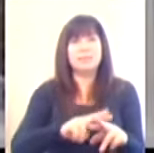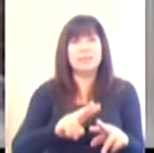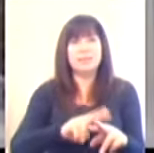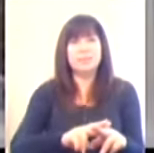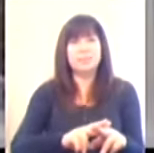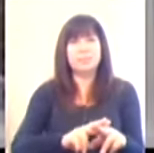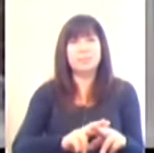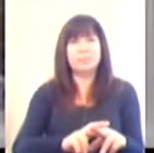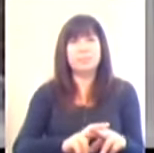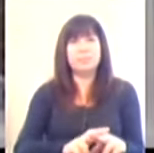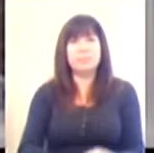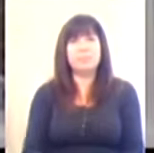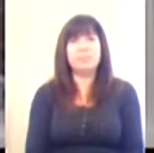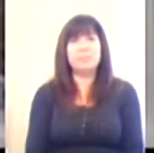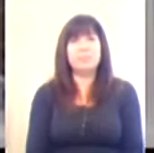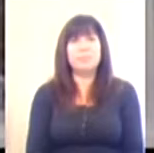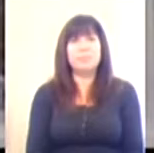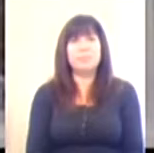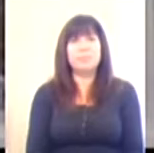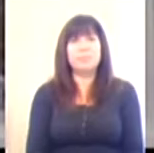sí está on. Ya, está on. El audio